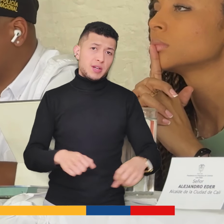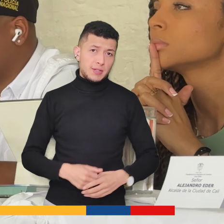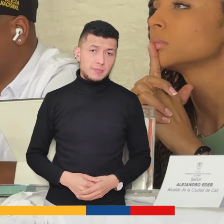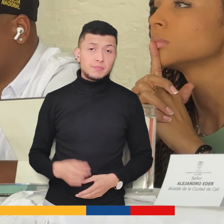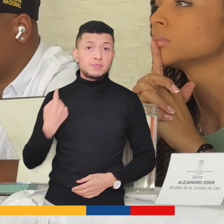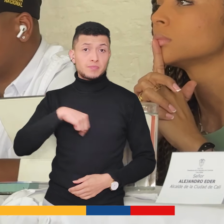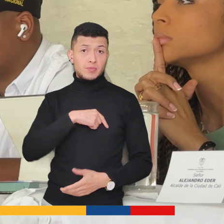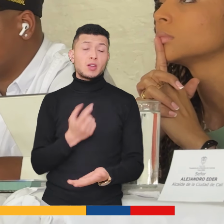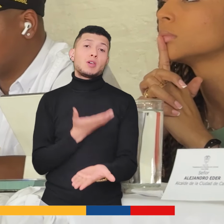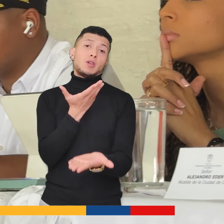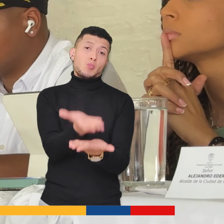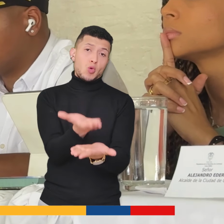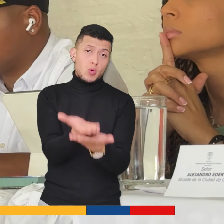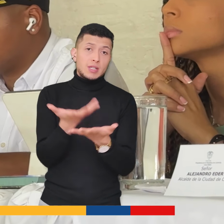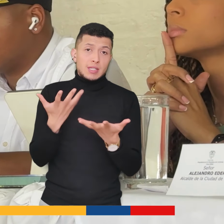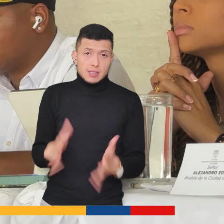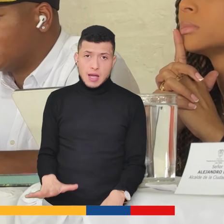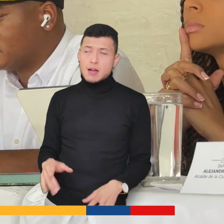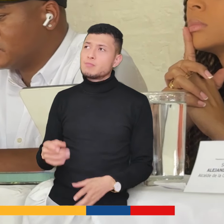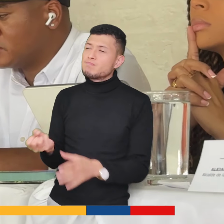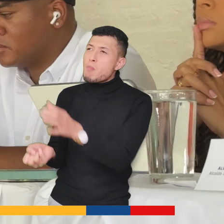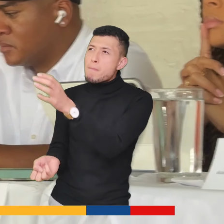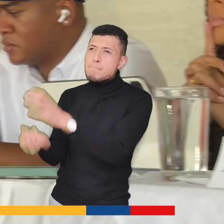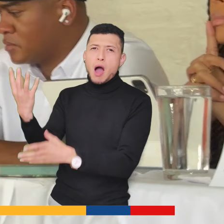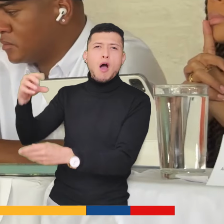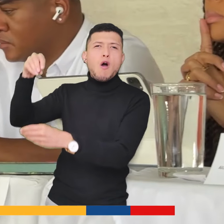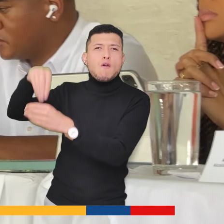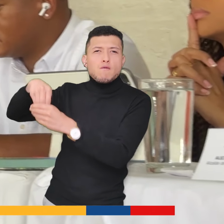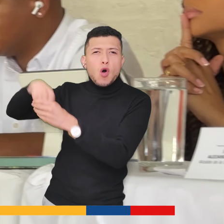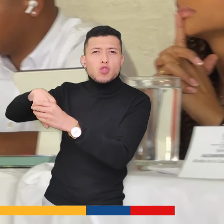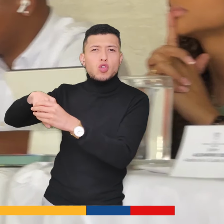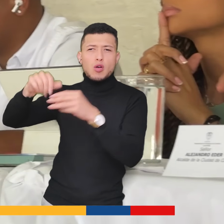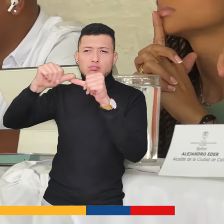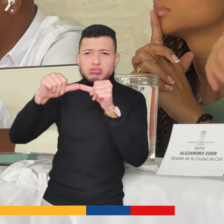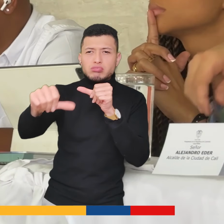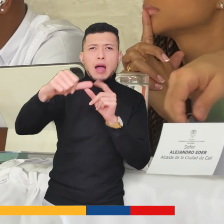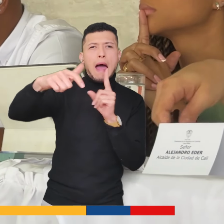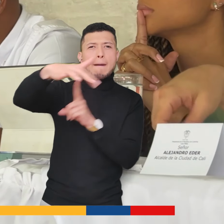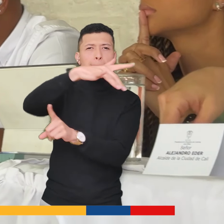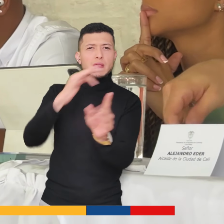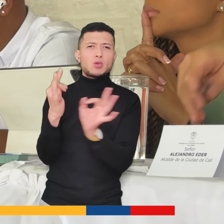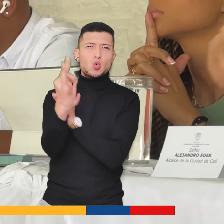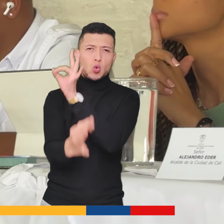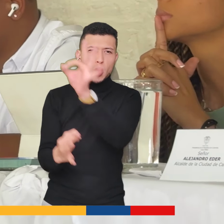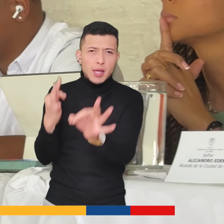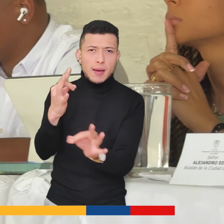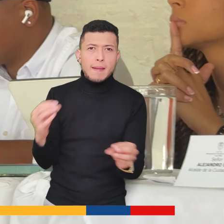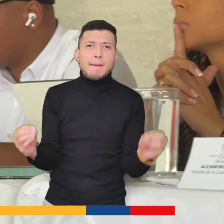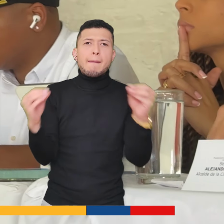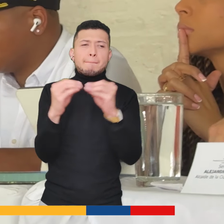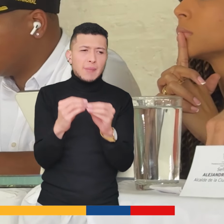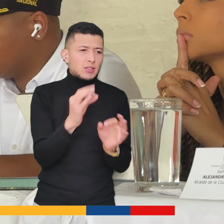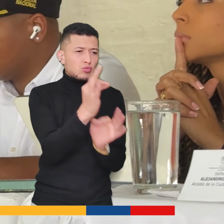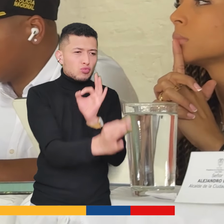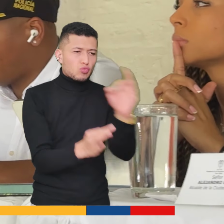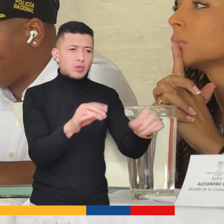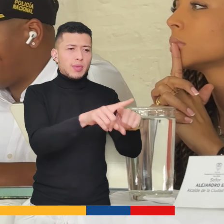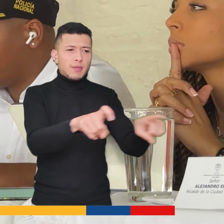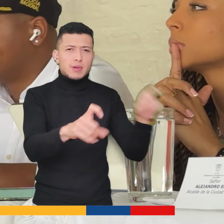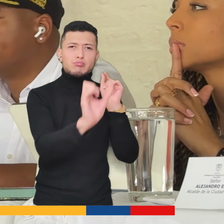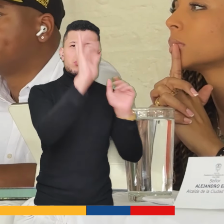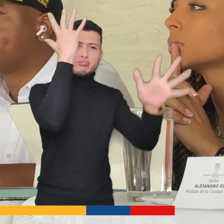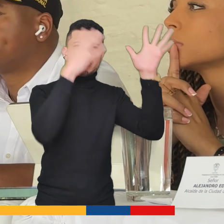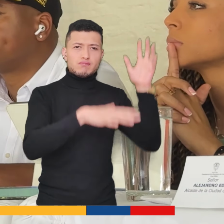propuesto que se cree un fondo de sostenibilidad ambiental y de conservación de la